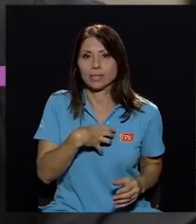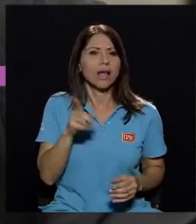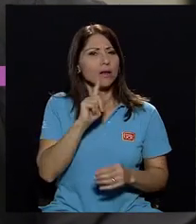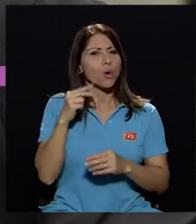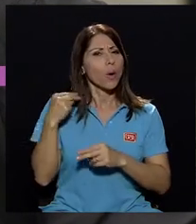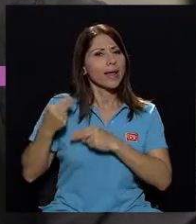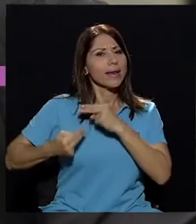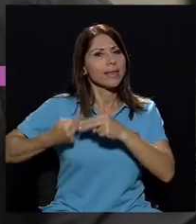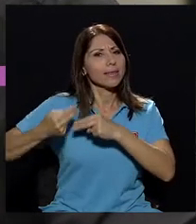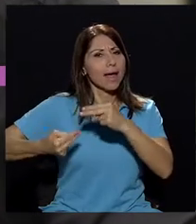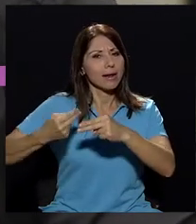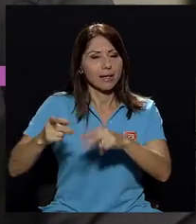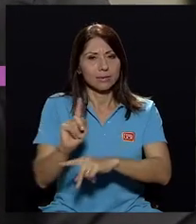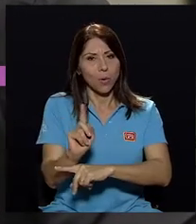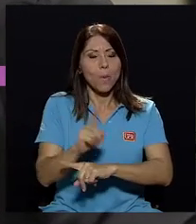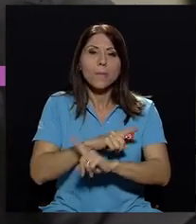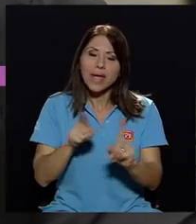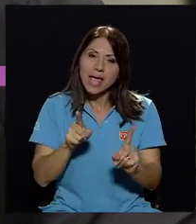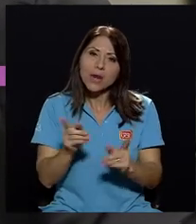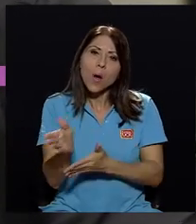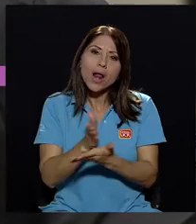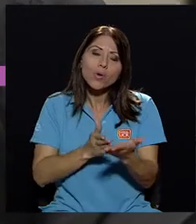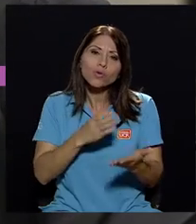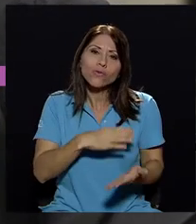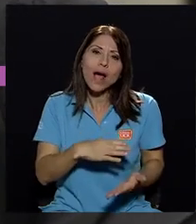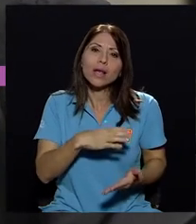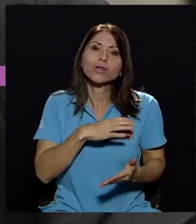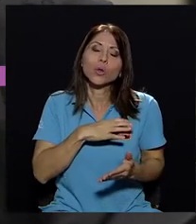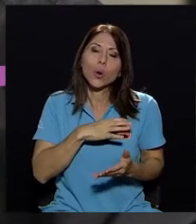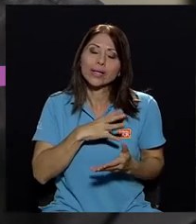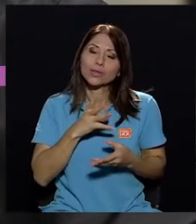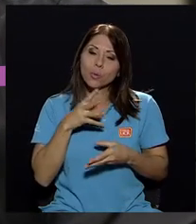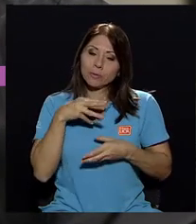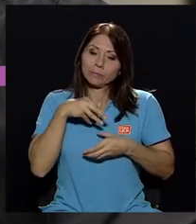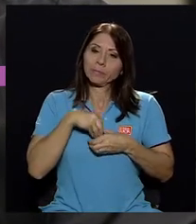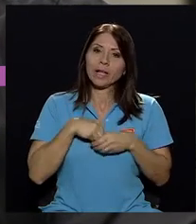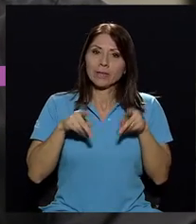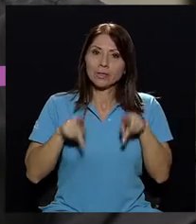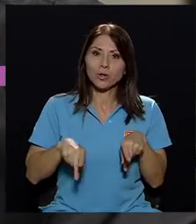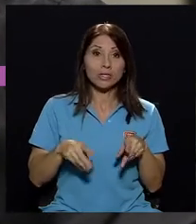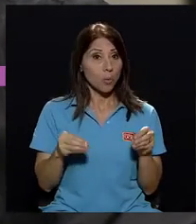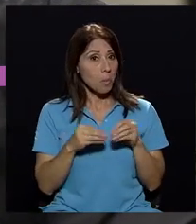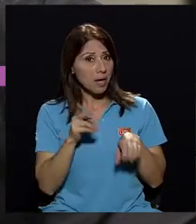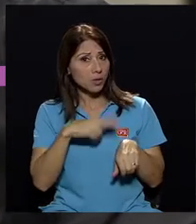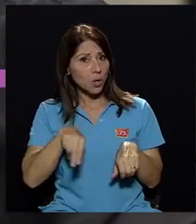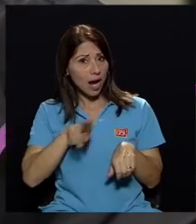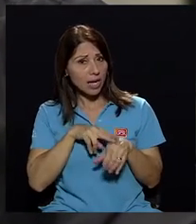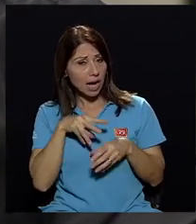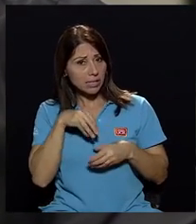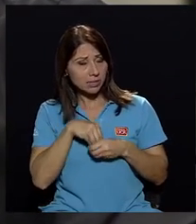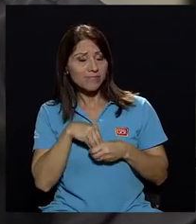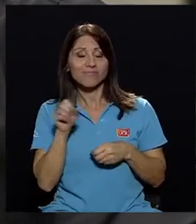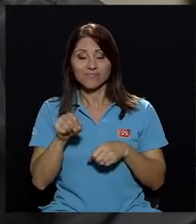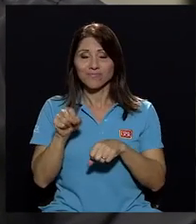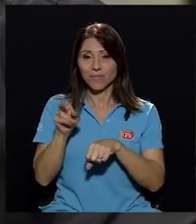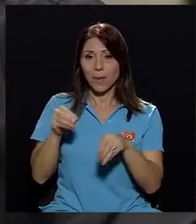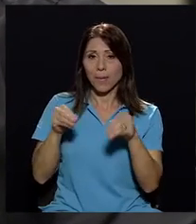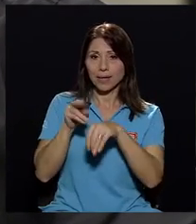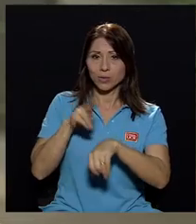hereditarias propiamente, pero sí factores que predisponen a las personas a más orgánicas, depresión. Tal vez. Sí, más